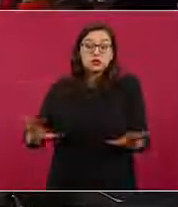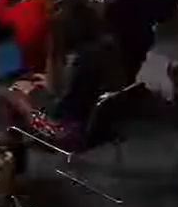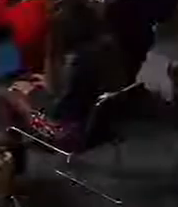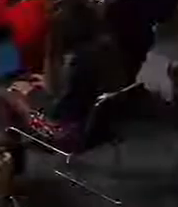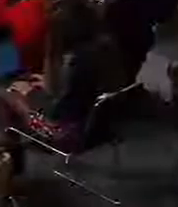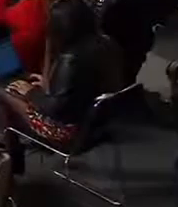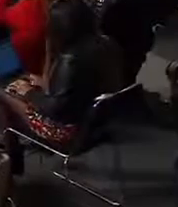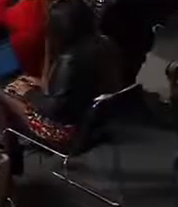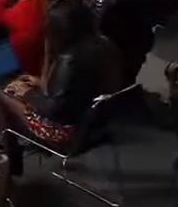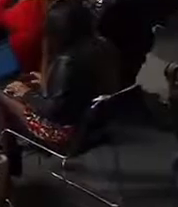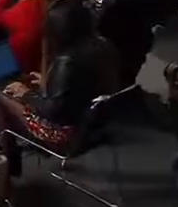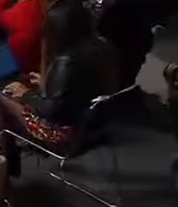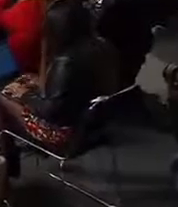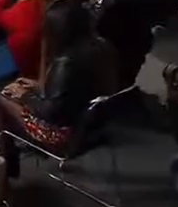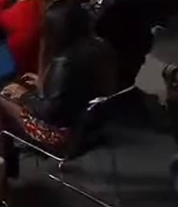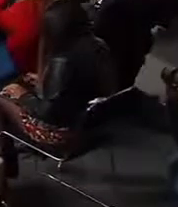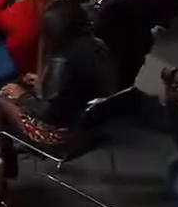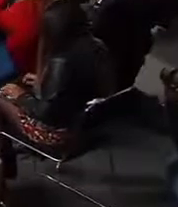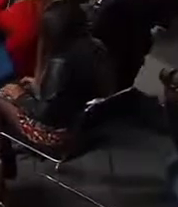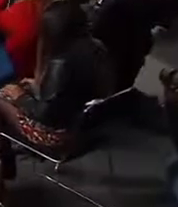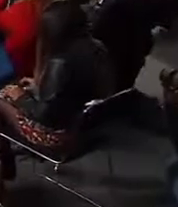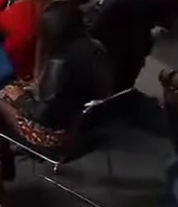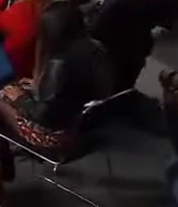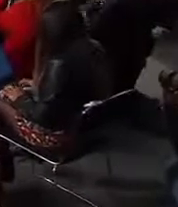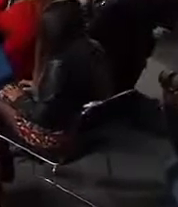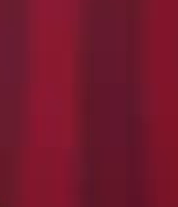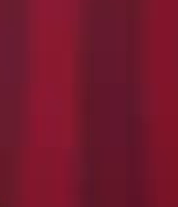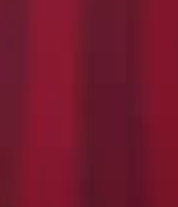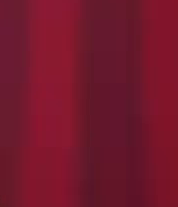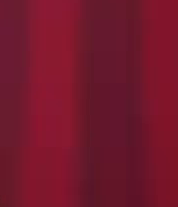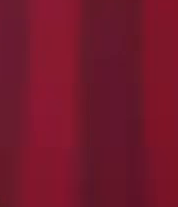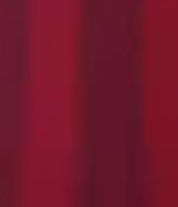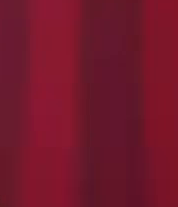Tengo información de que